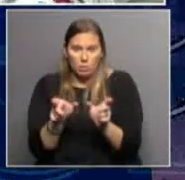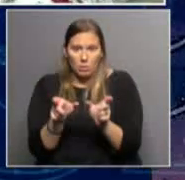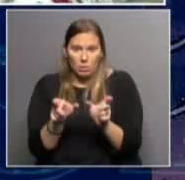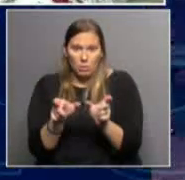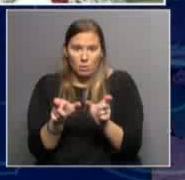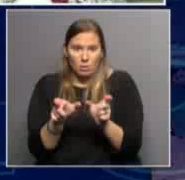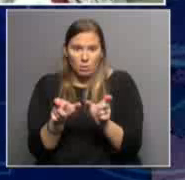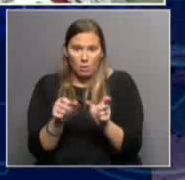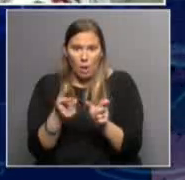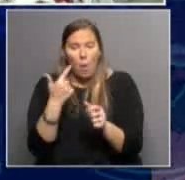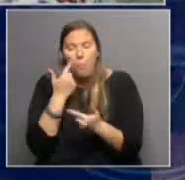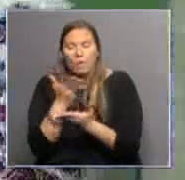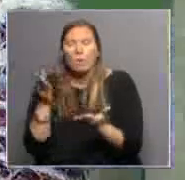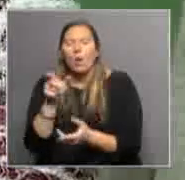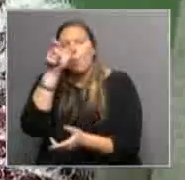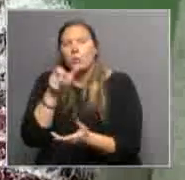nos establece como sujetos de derechos.